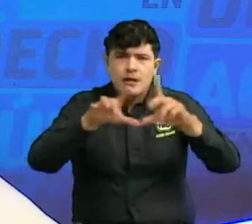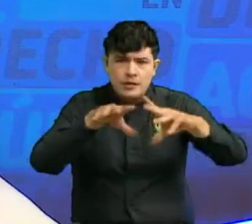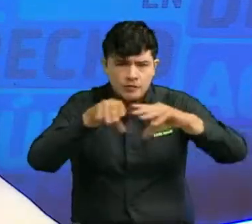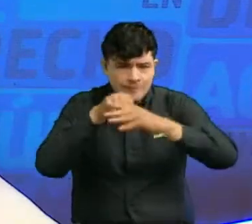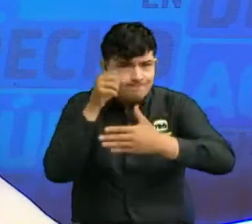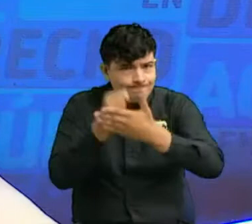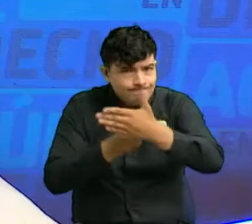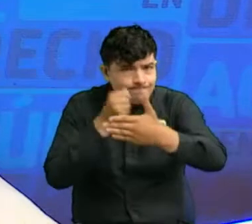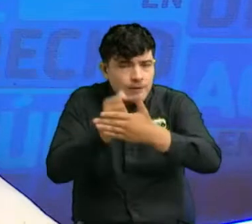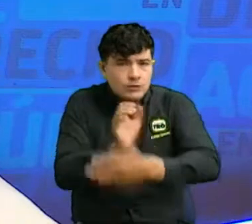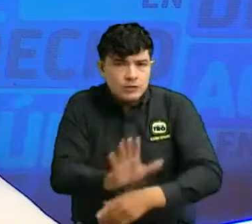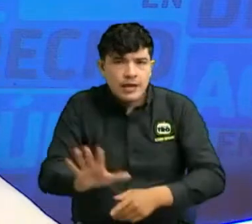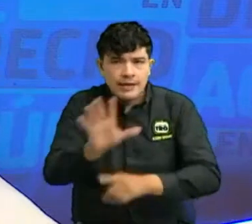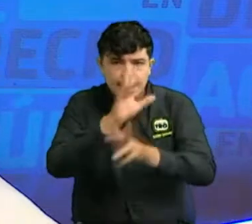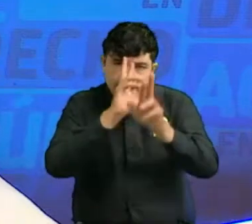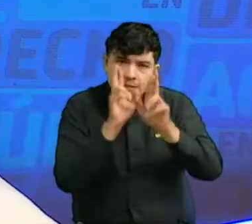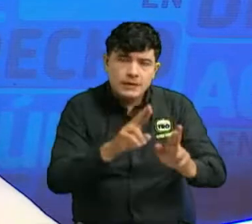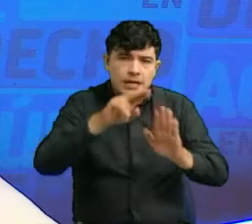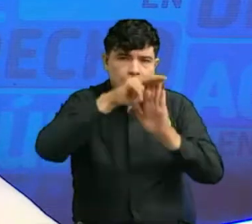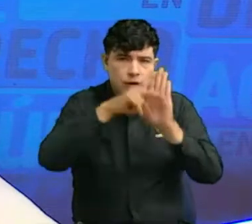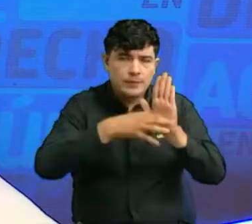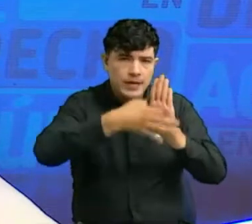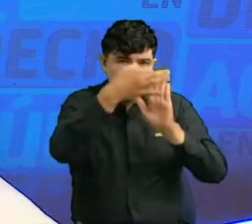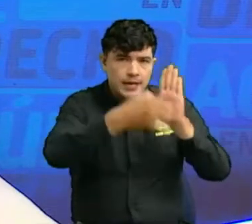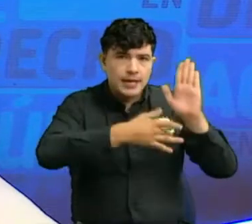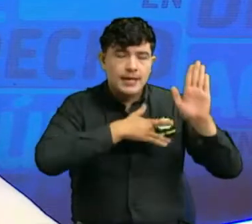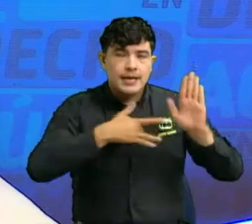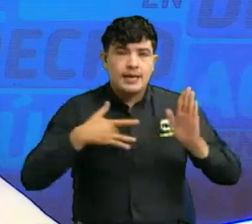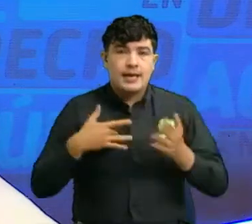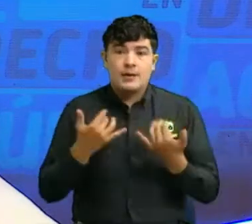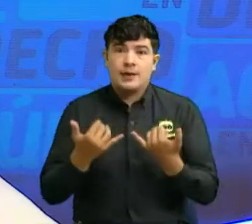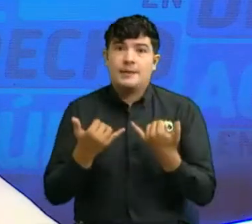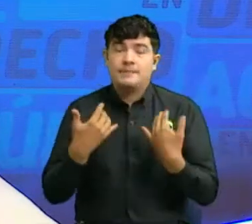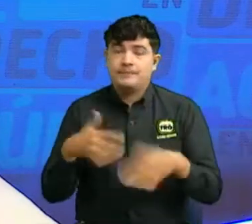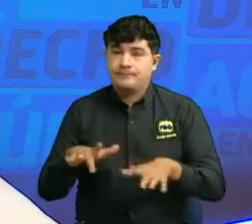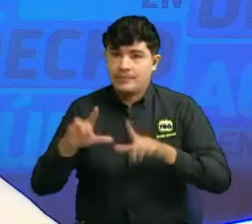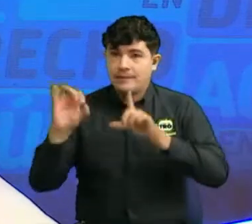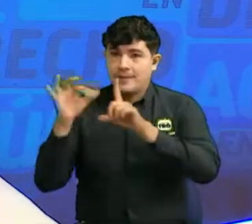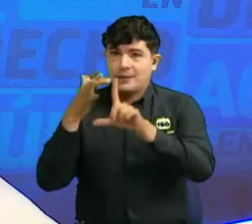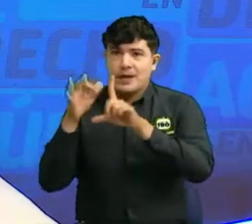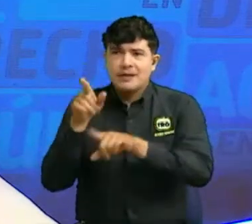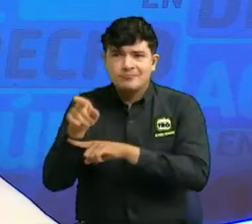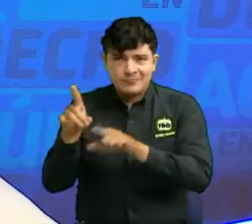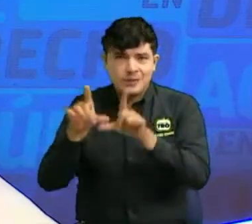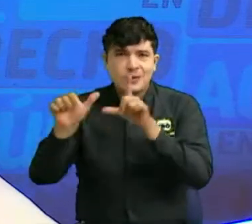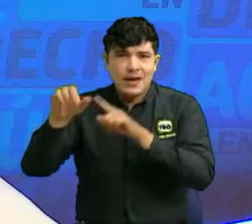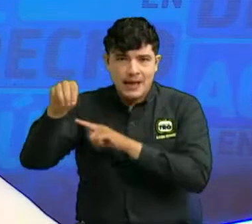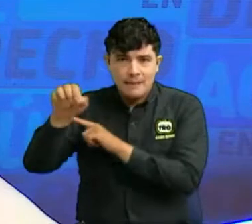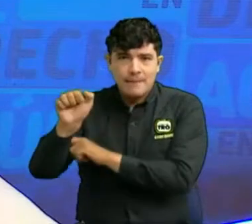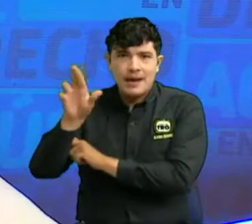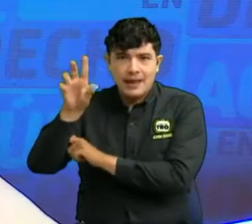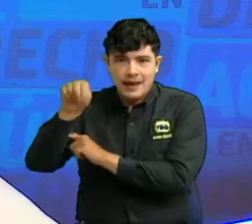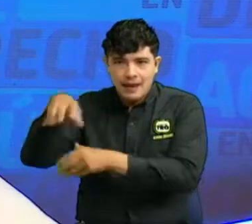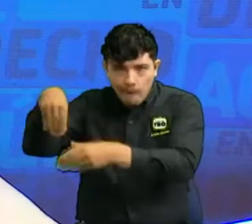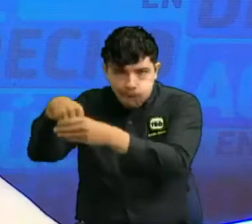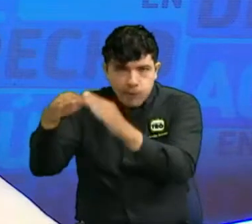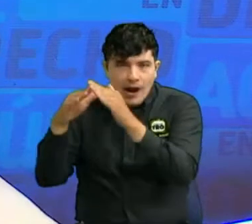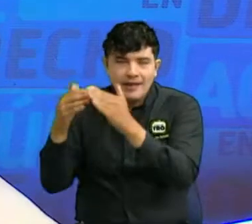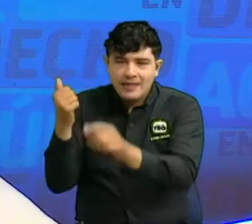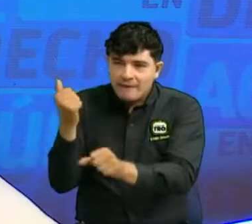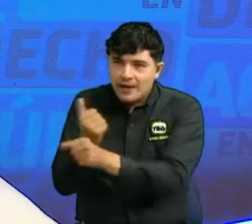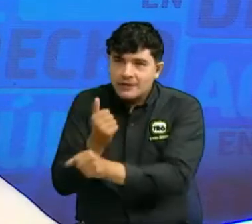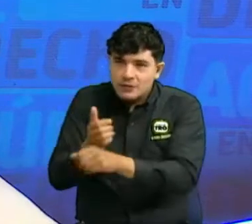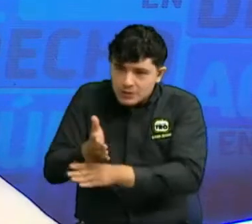seguir manteniendo los protocolos de bioseguridad. Nos encontramos en la virtualidad con la doctora Marlene Murcia. Doctora Marlene, feliz